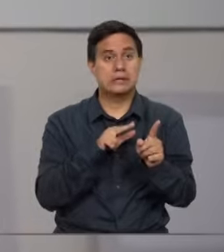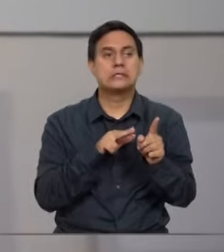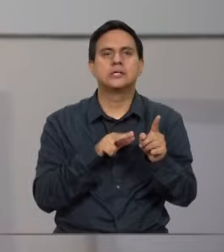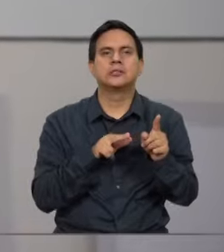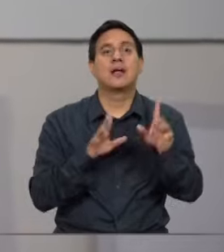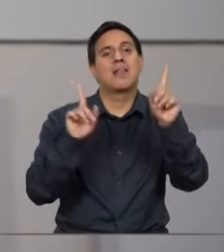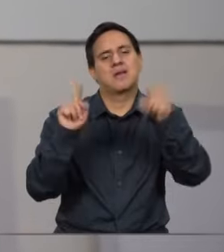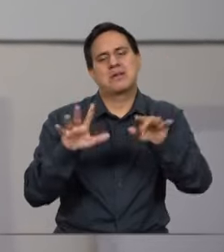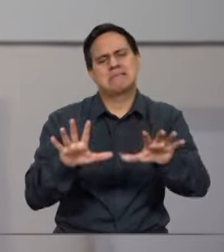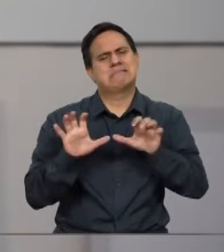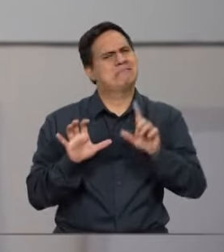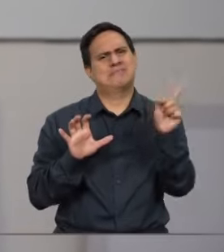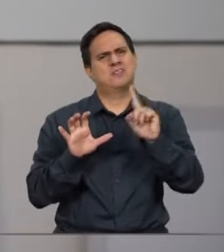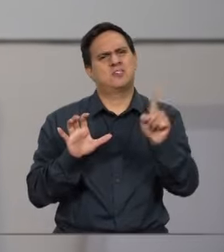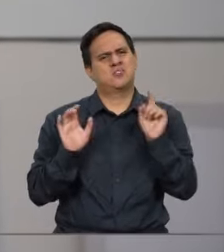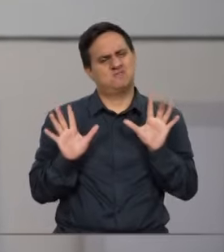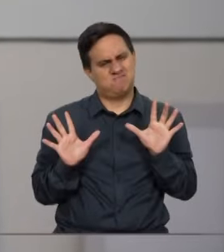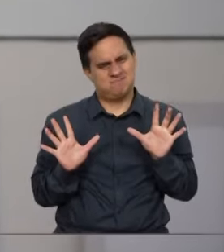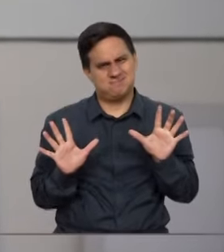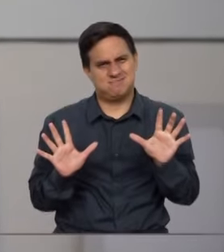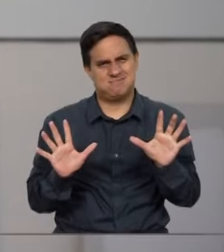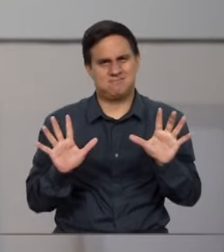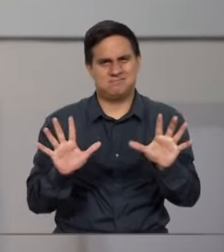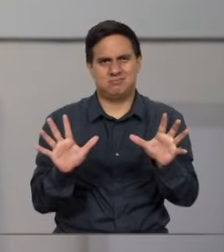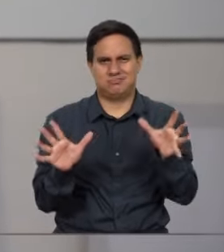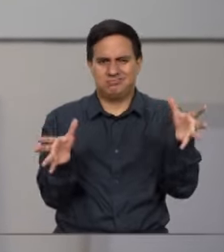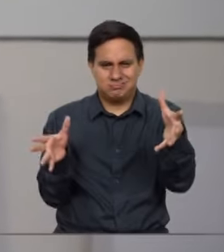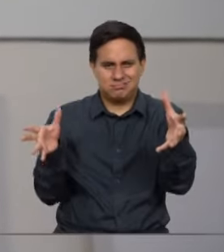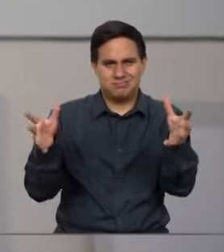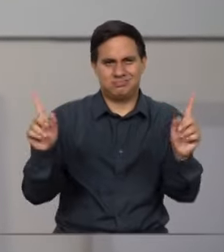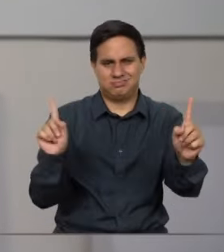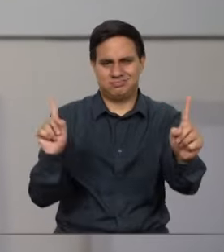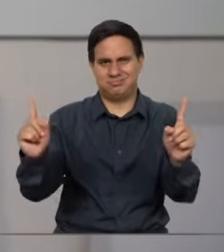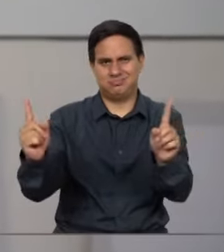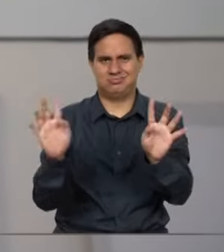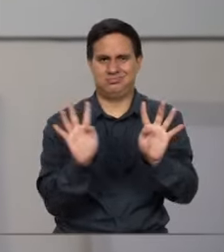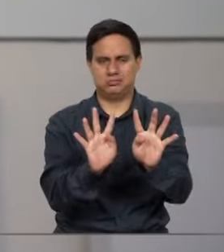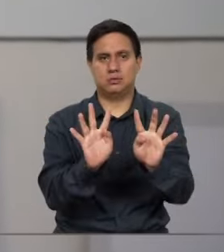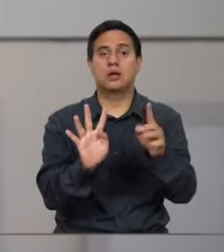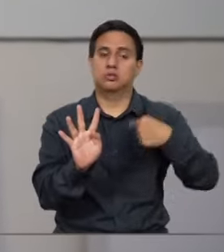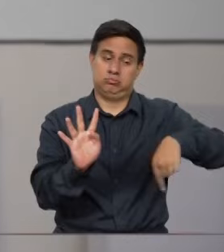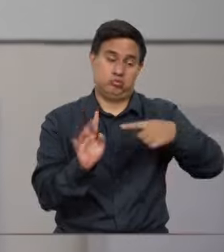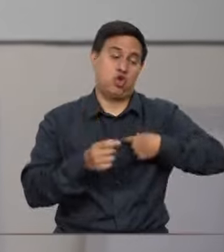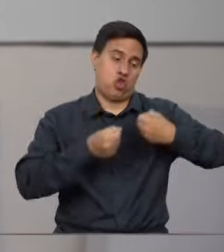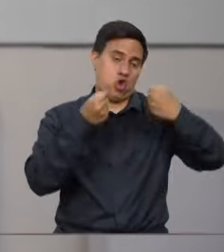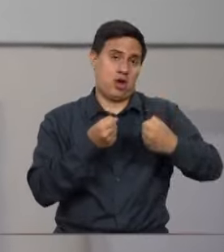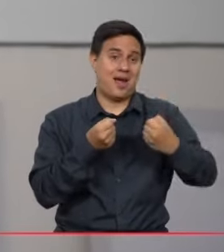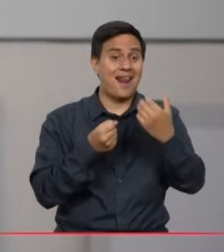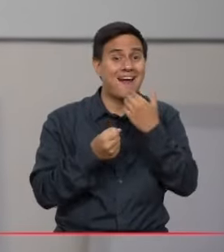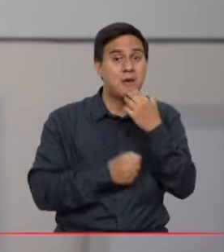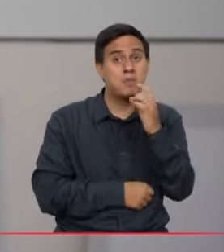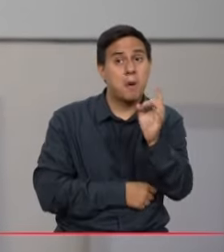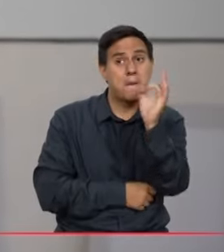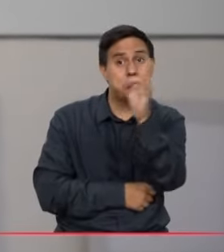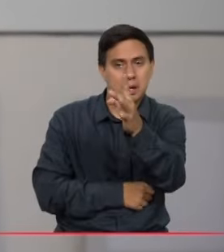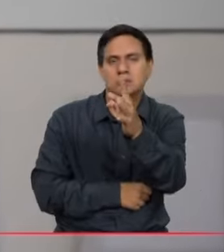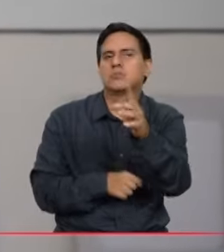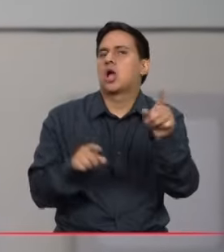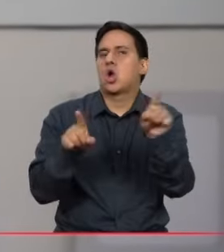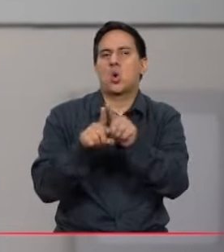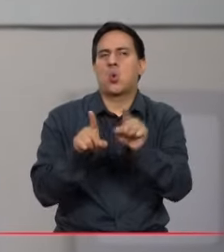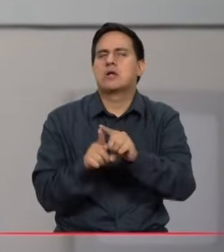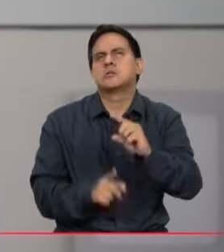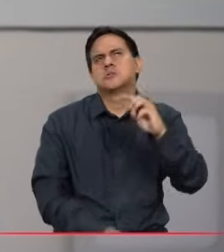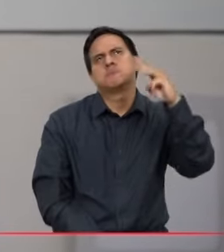Yo creo que esa es una variante que vamos a presentar. Somos locales, aparte que ganando este partido nos mantenemos en la posición como